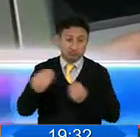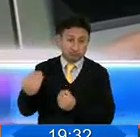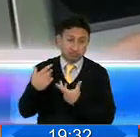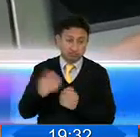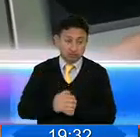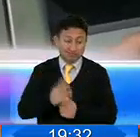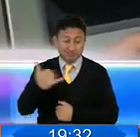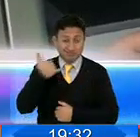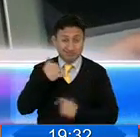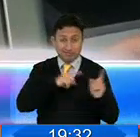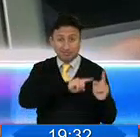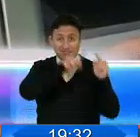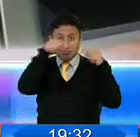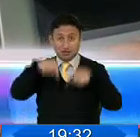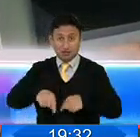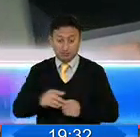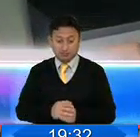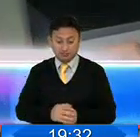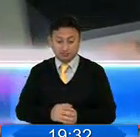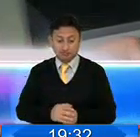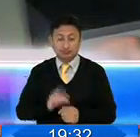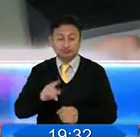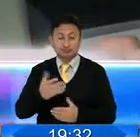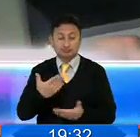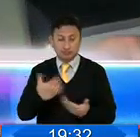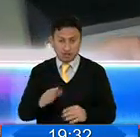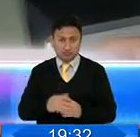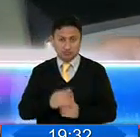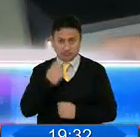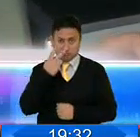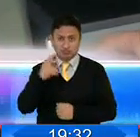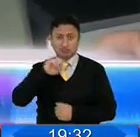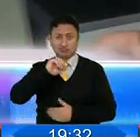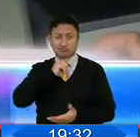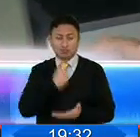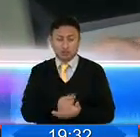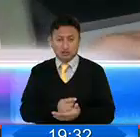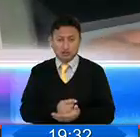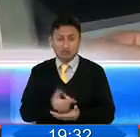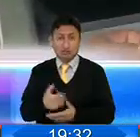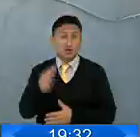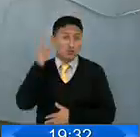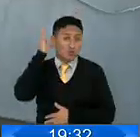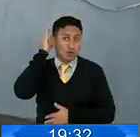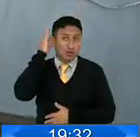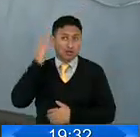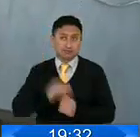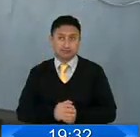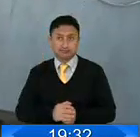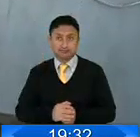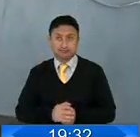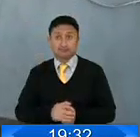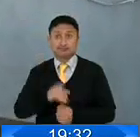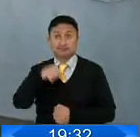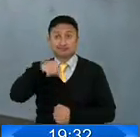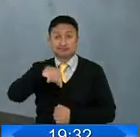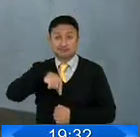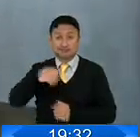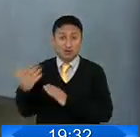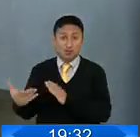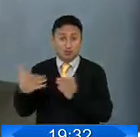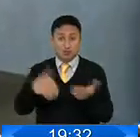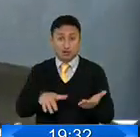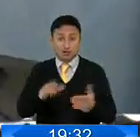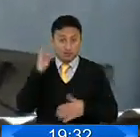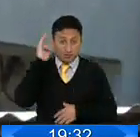después de llamada telefónica y en el lugar se pudo constatar de que efectivamente se trataba de una mujer. Este es el segundo caso de femicidio que se